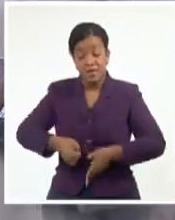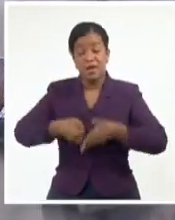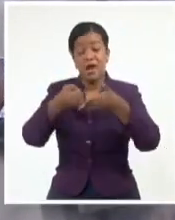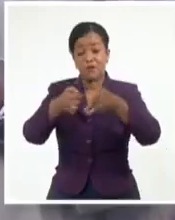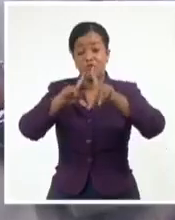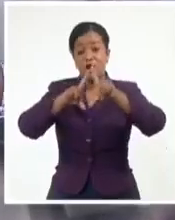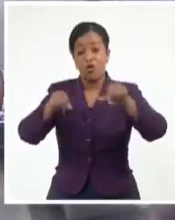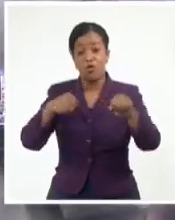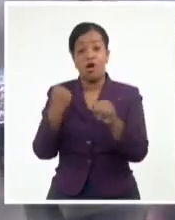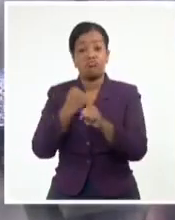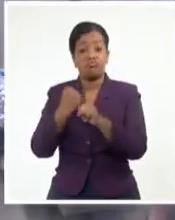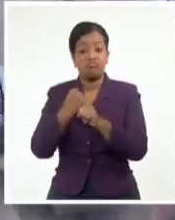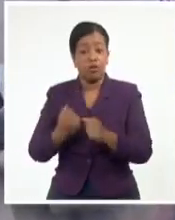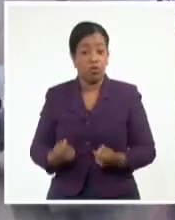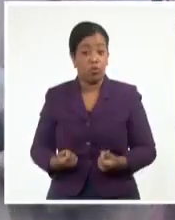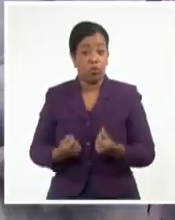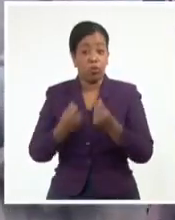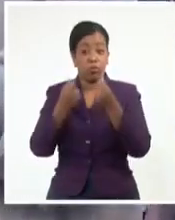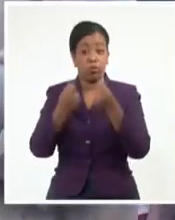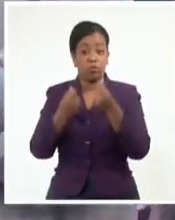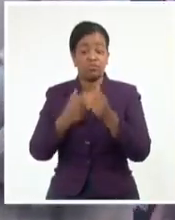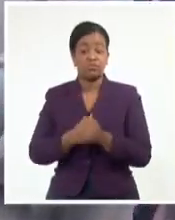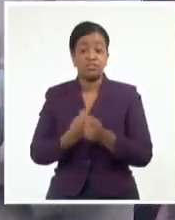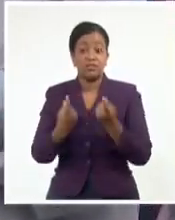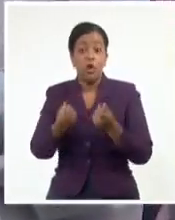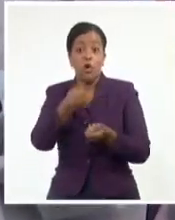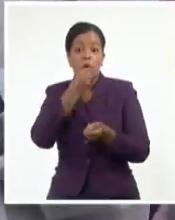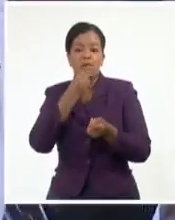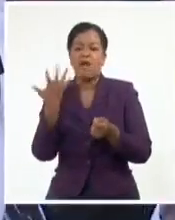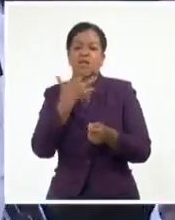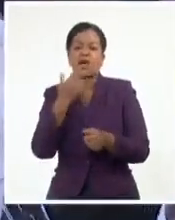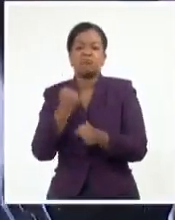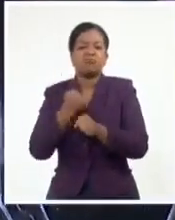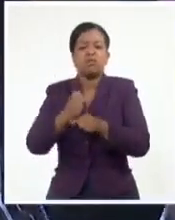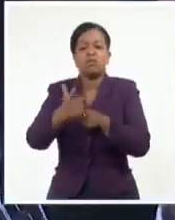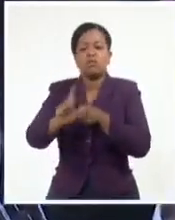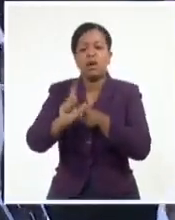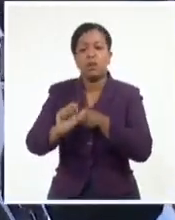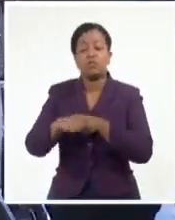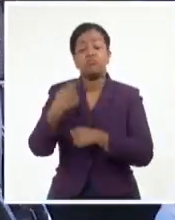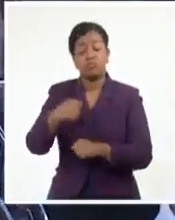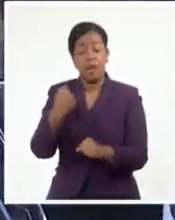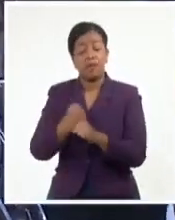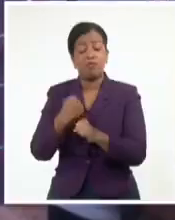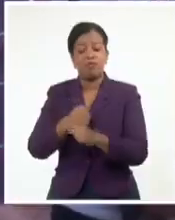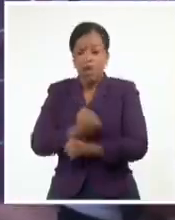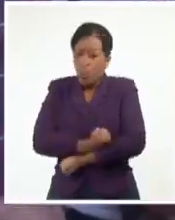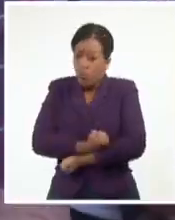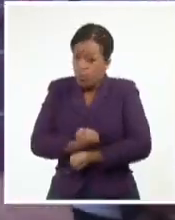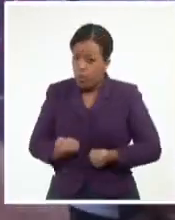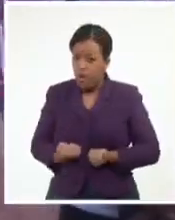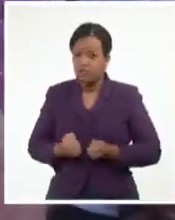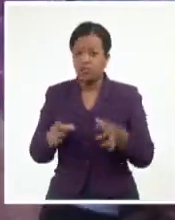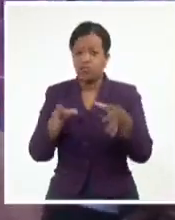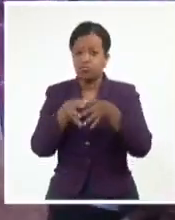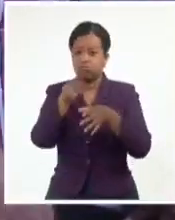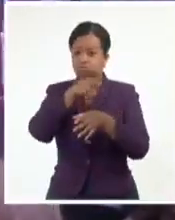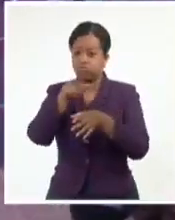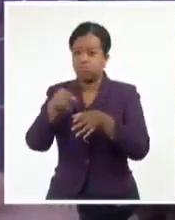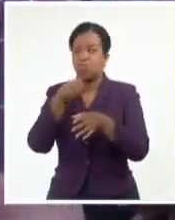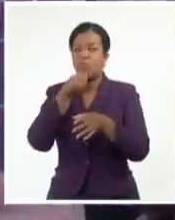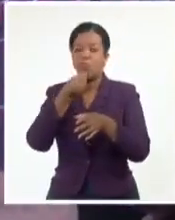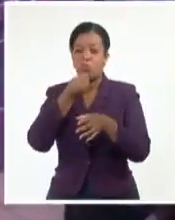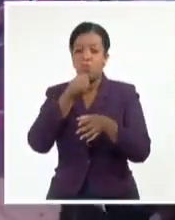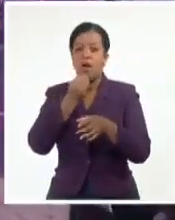carretera. Y si usted quiere tener boniato, alguien tiene que sembrar el boniato. Solo el esfuerzo personal y colectivo hace posible la creación